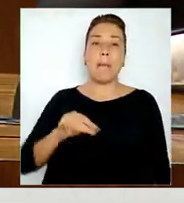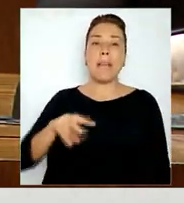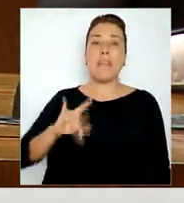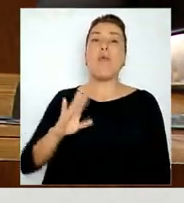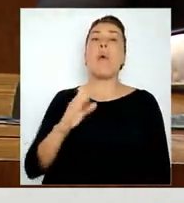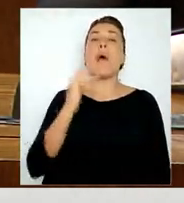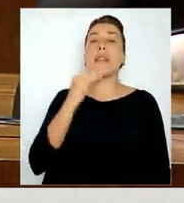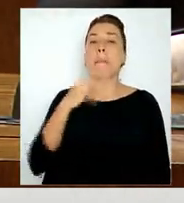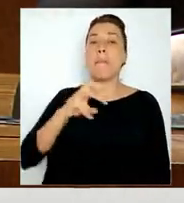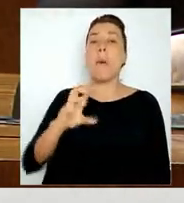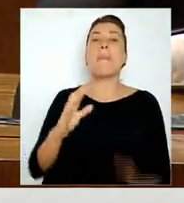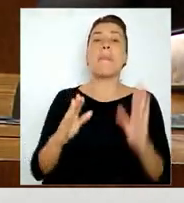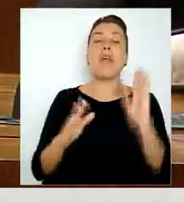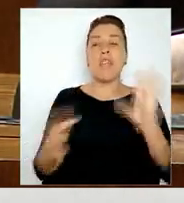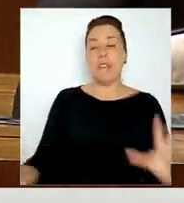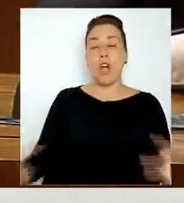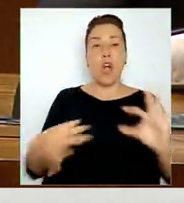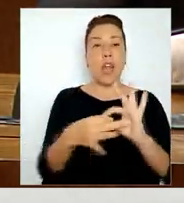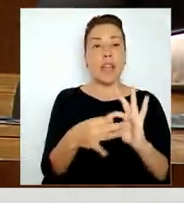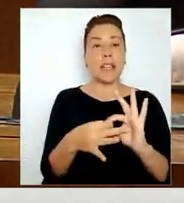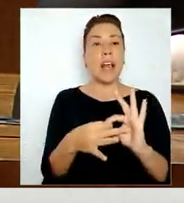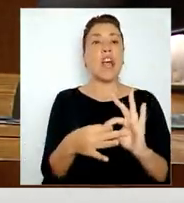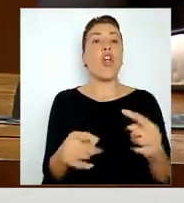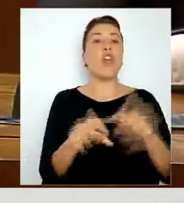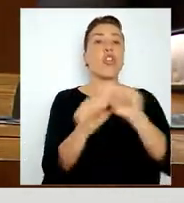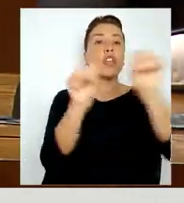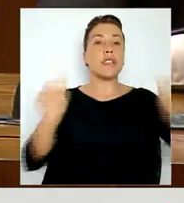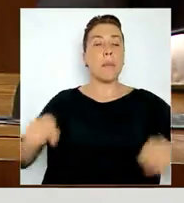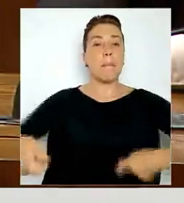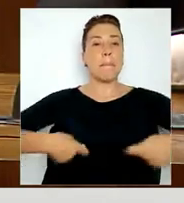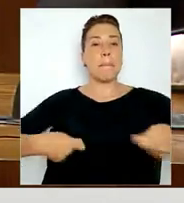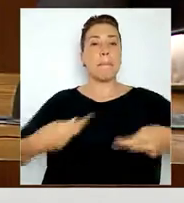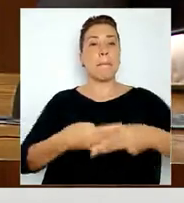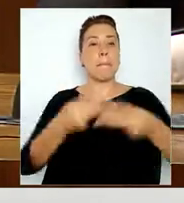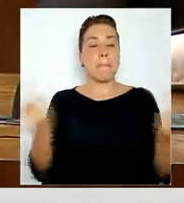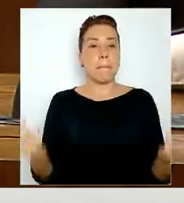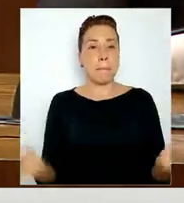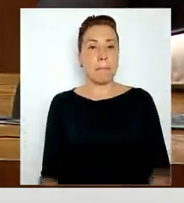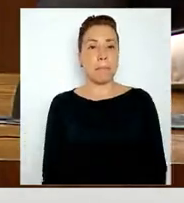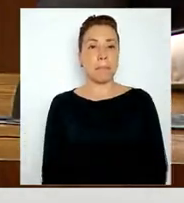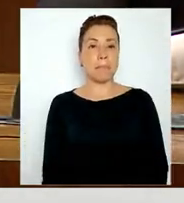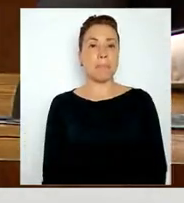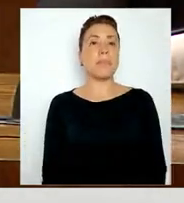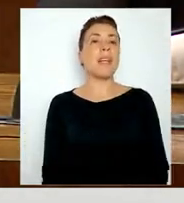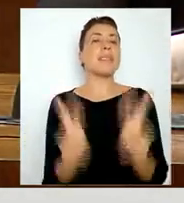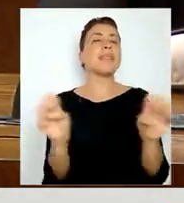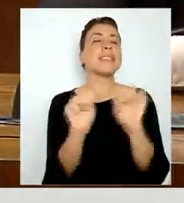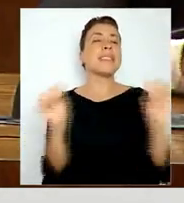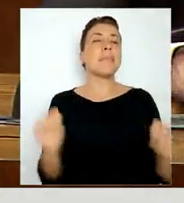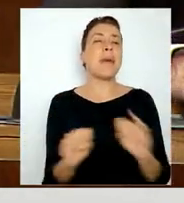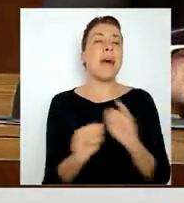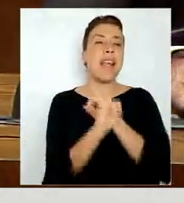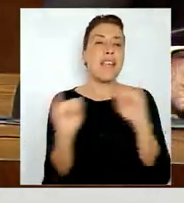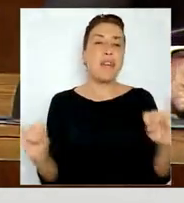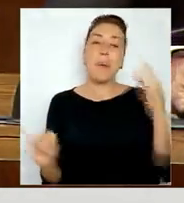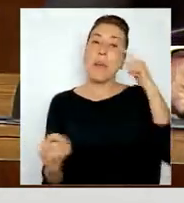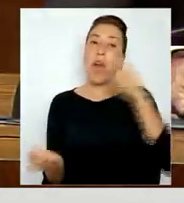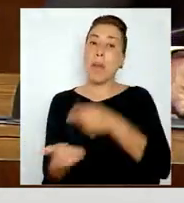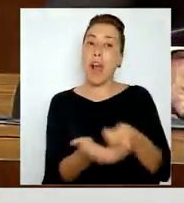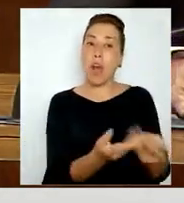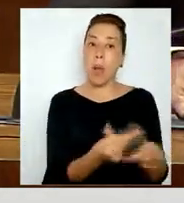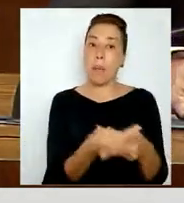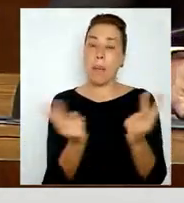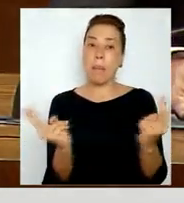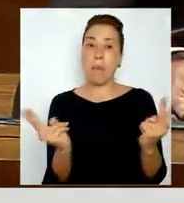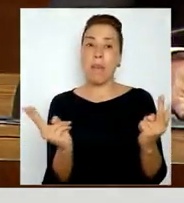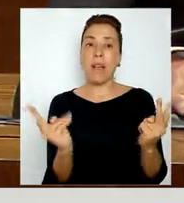interoperar con el sistema de Mercado público entonces un tema de sistema de información pero en términos de compras públicas lo que hace este proyecto